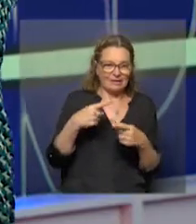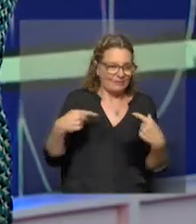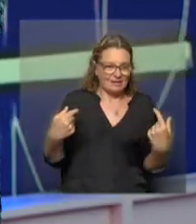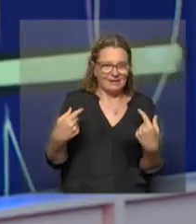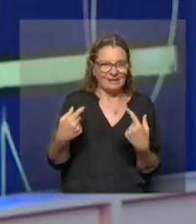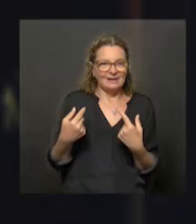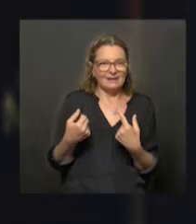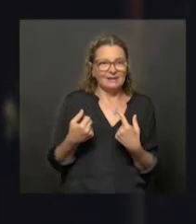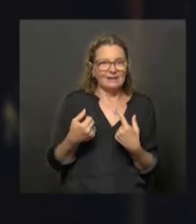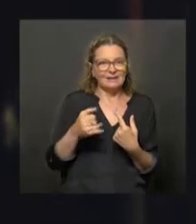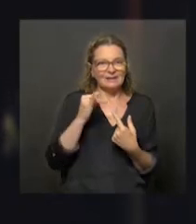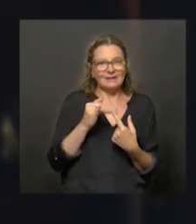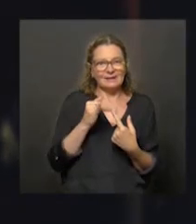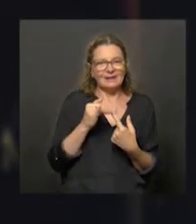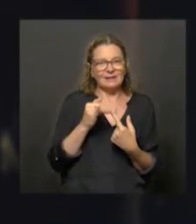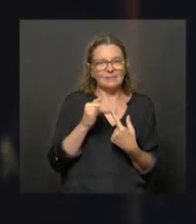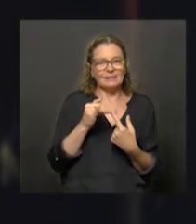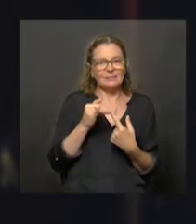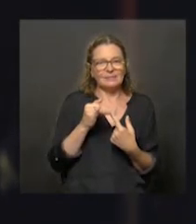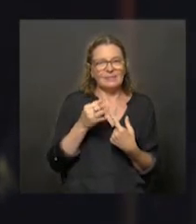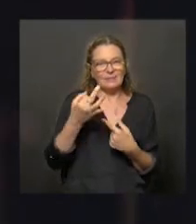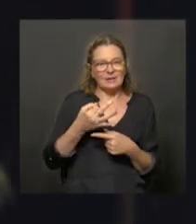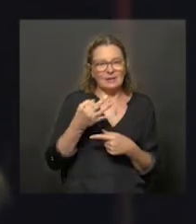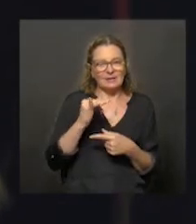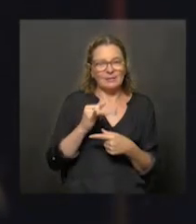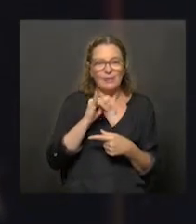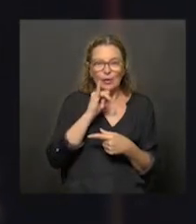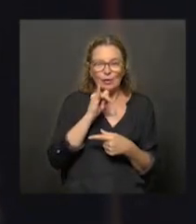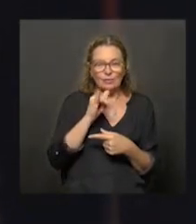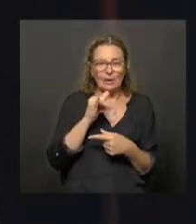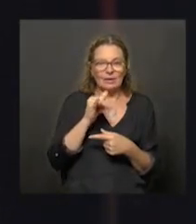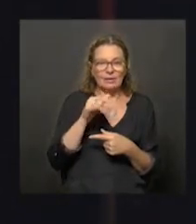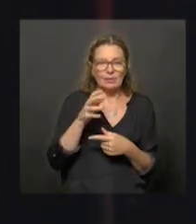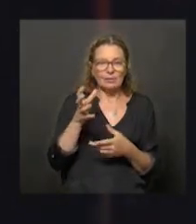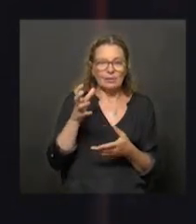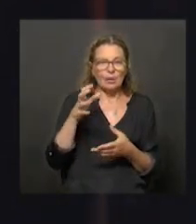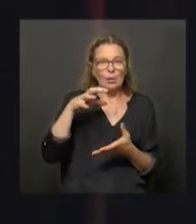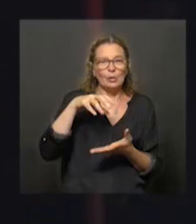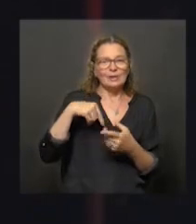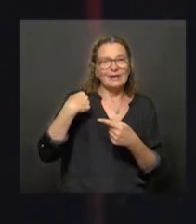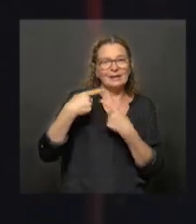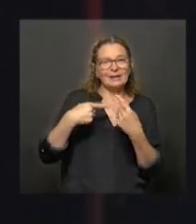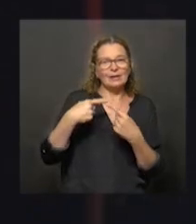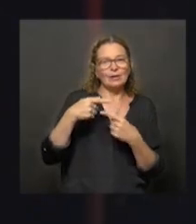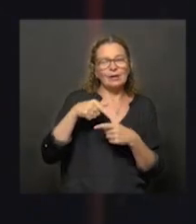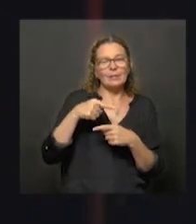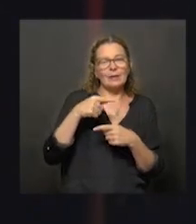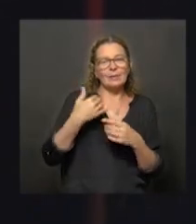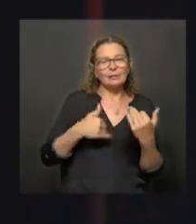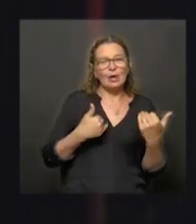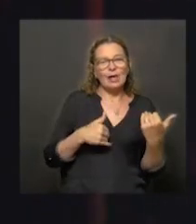esa onda? Sí, en realidad, bueno, para contar un poco más, en el recreo es un ciclo que se hace de emergentes y van a estar